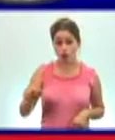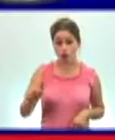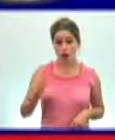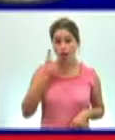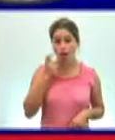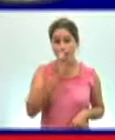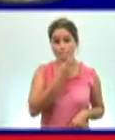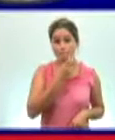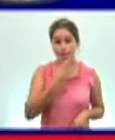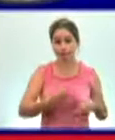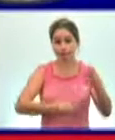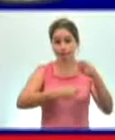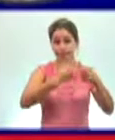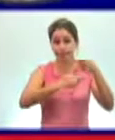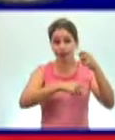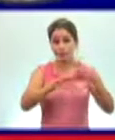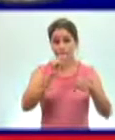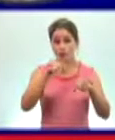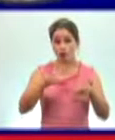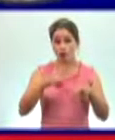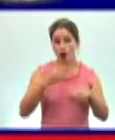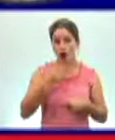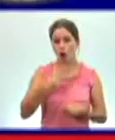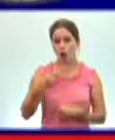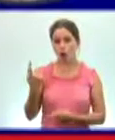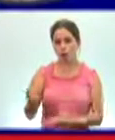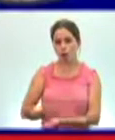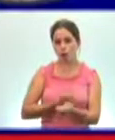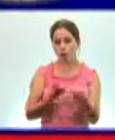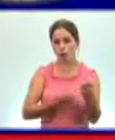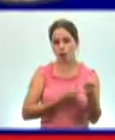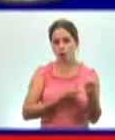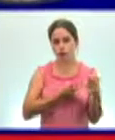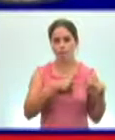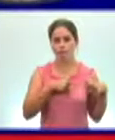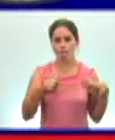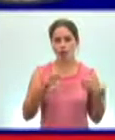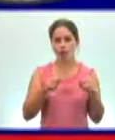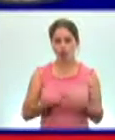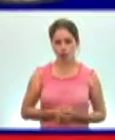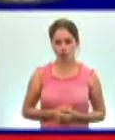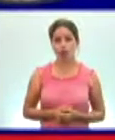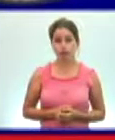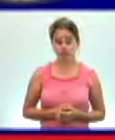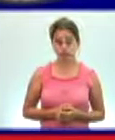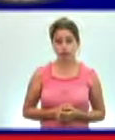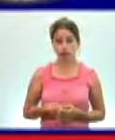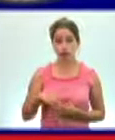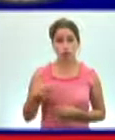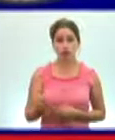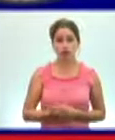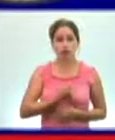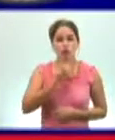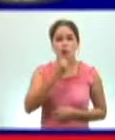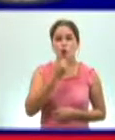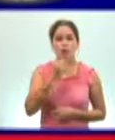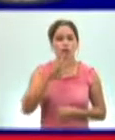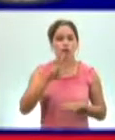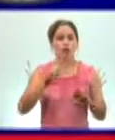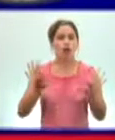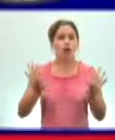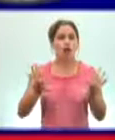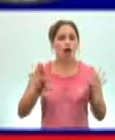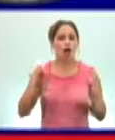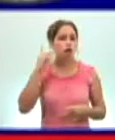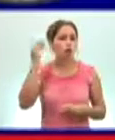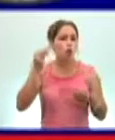como emblema de lucha y combate. Por lo tanto, no es solo su enunciamiento y comprensión, tal como